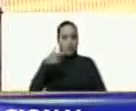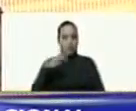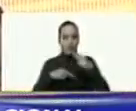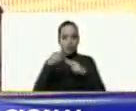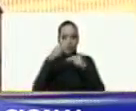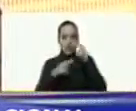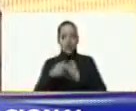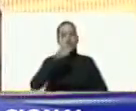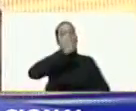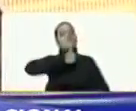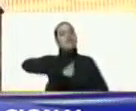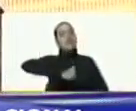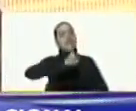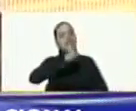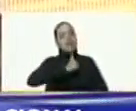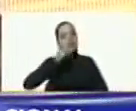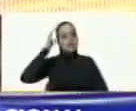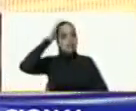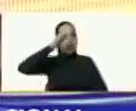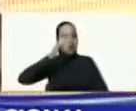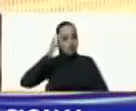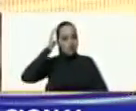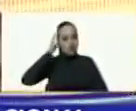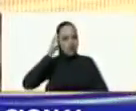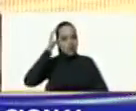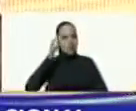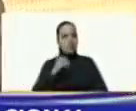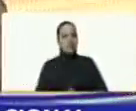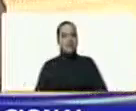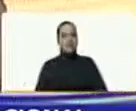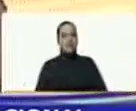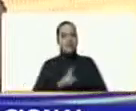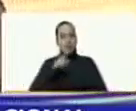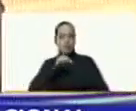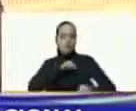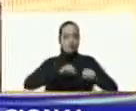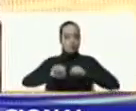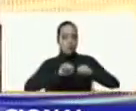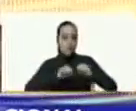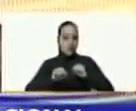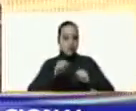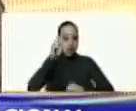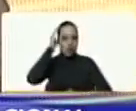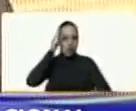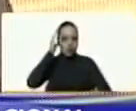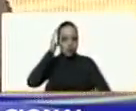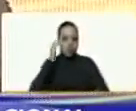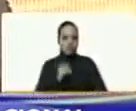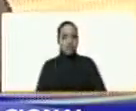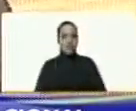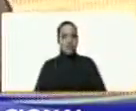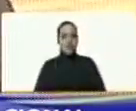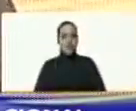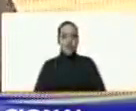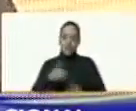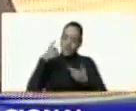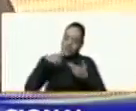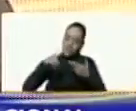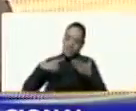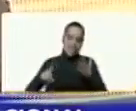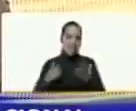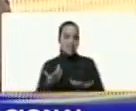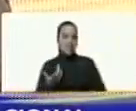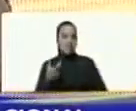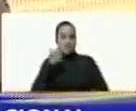con paciencia, con conciencia, con capacidad de movilización, con la diversidad de lo que somos, porque somos